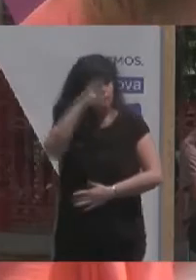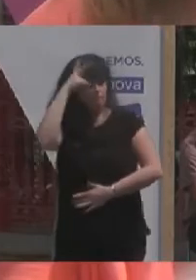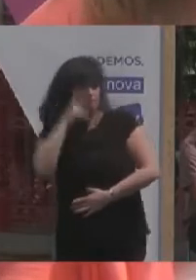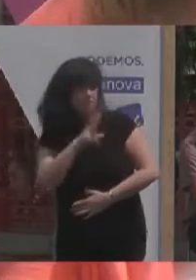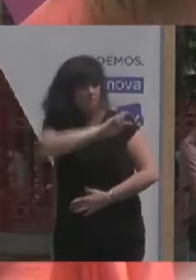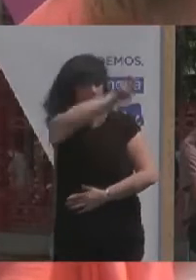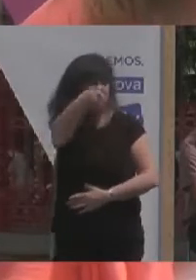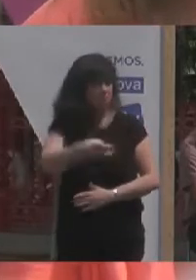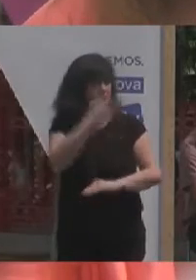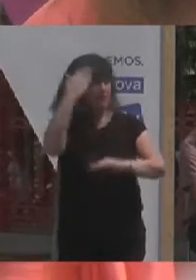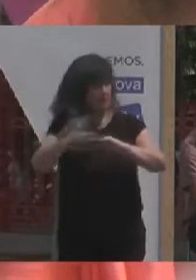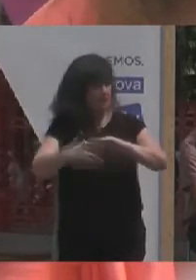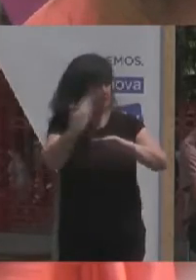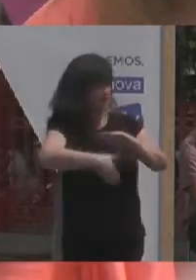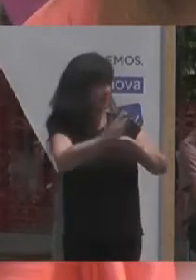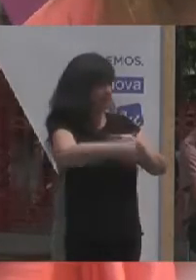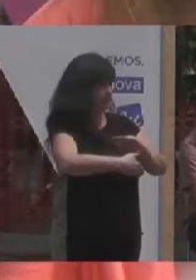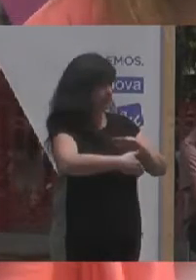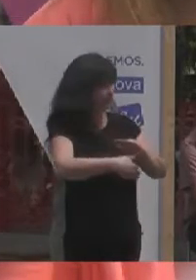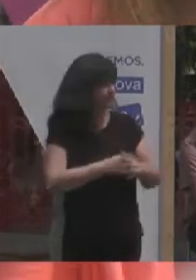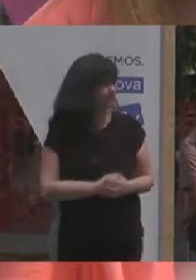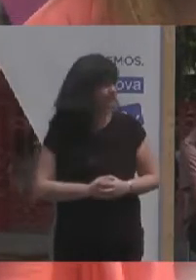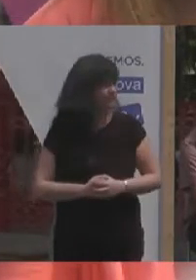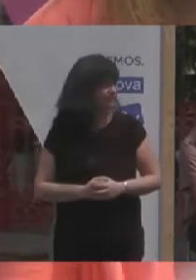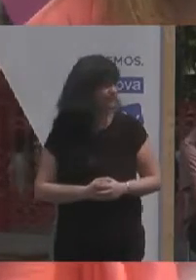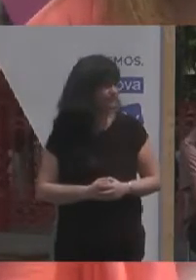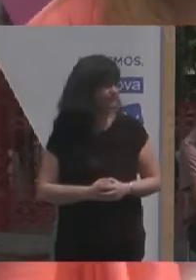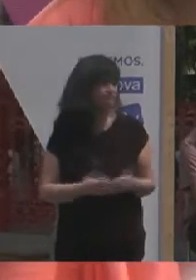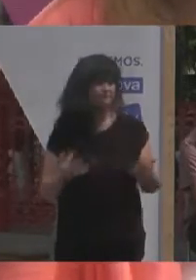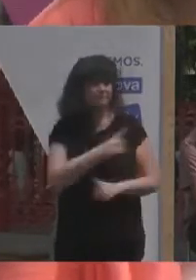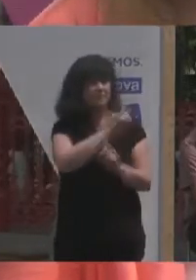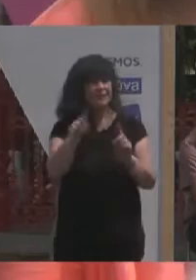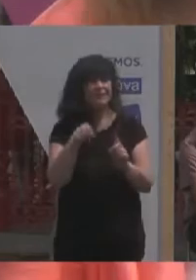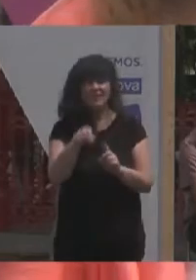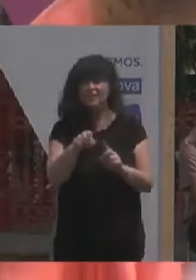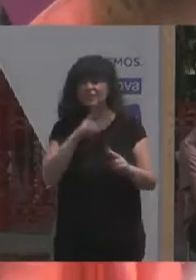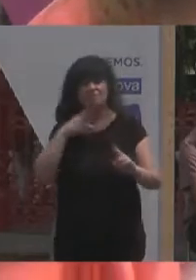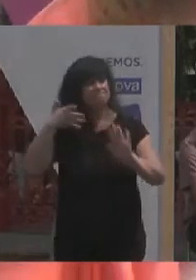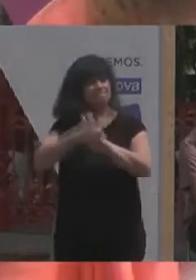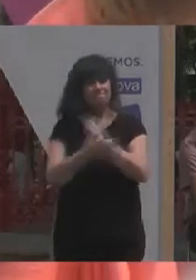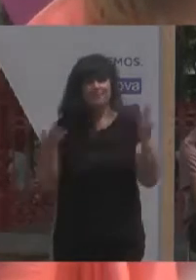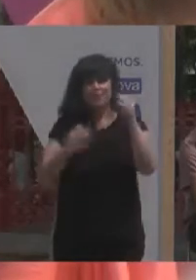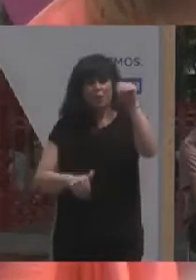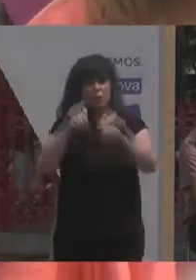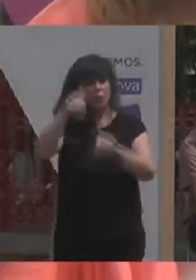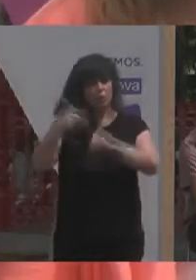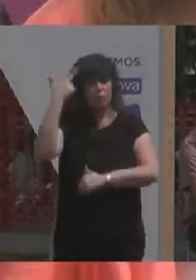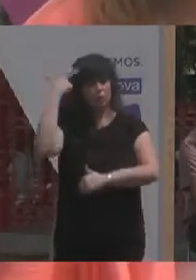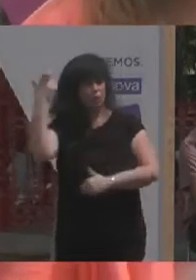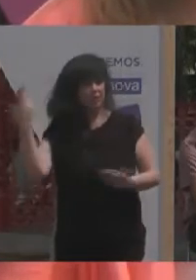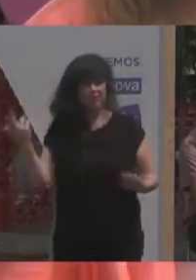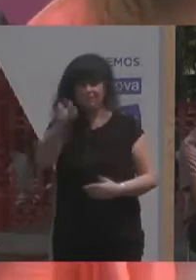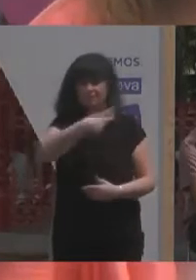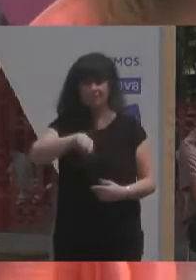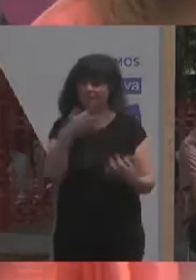que conseguiron durante moitos anos de loita, é un voto suicida e insensato, e temos que convencer